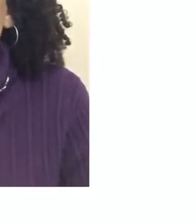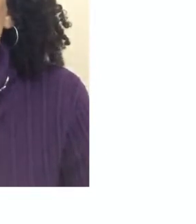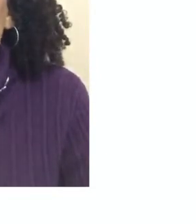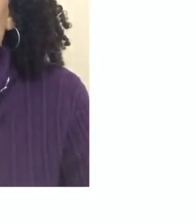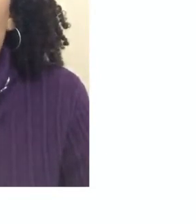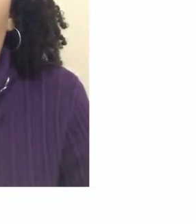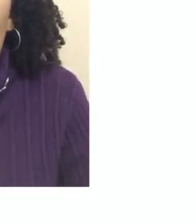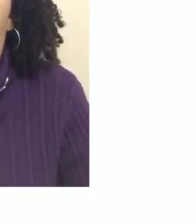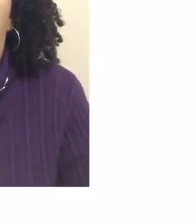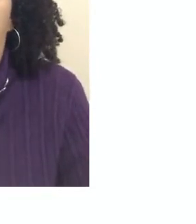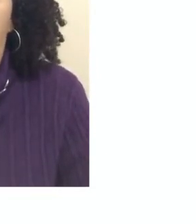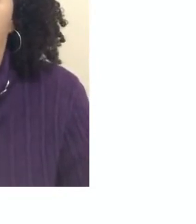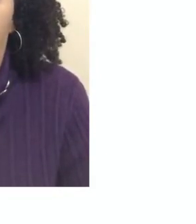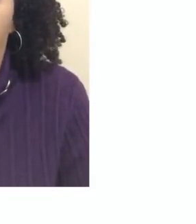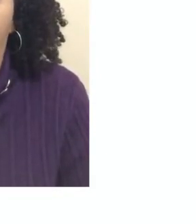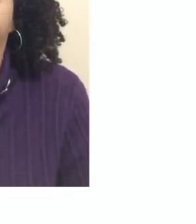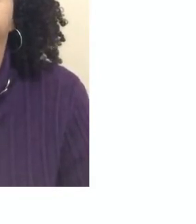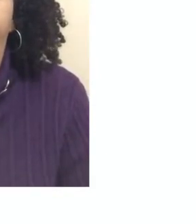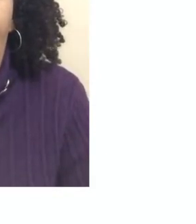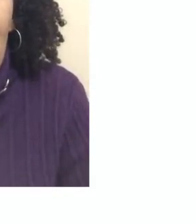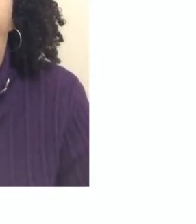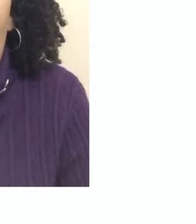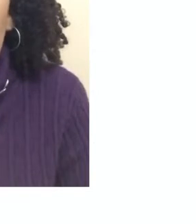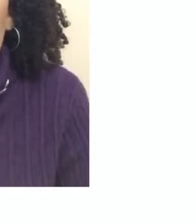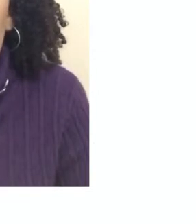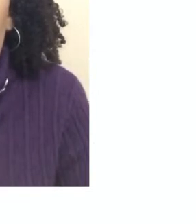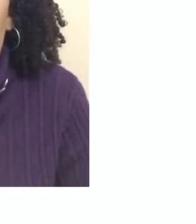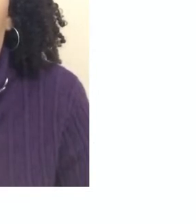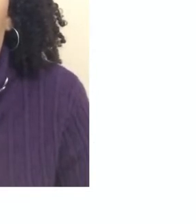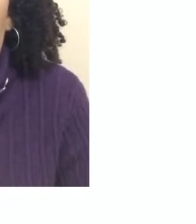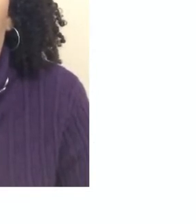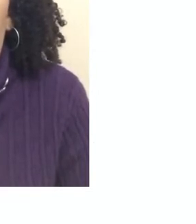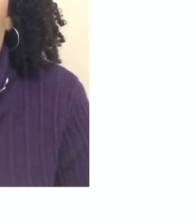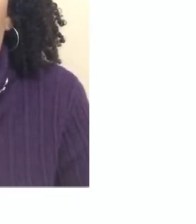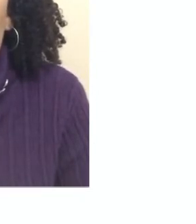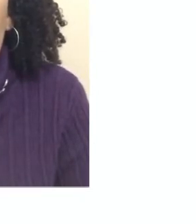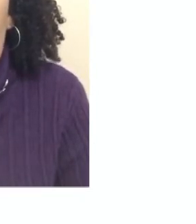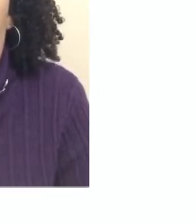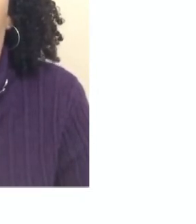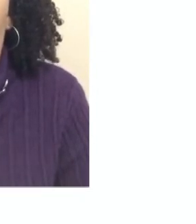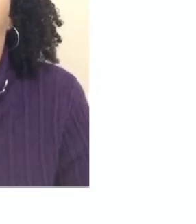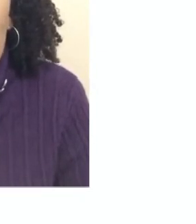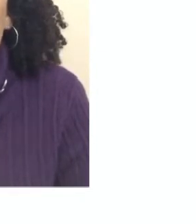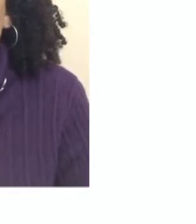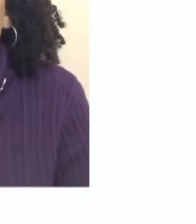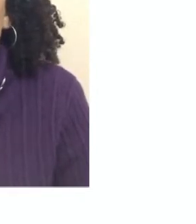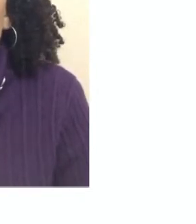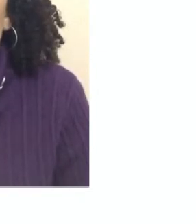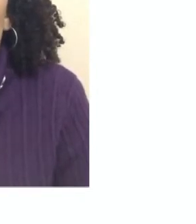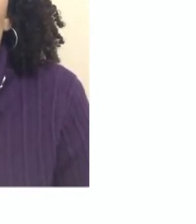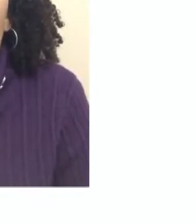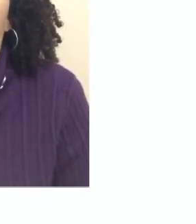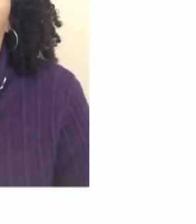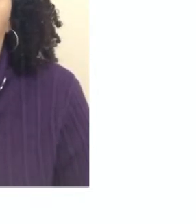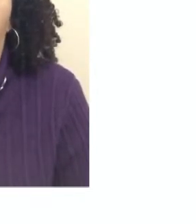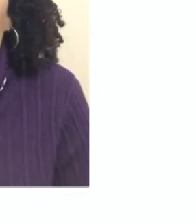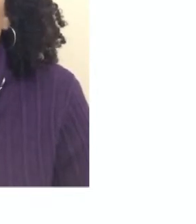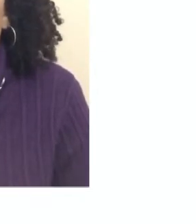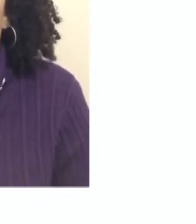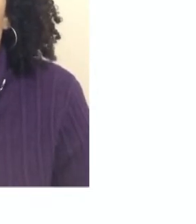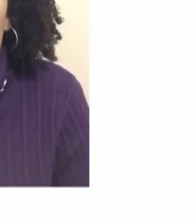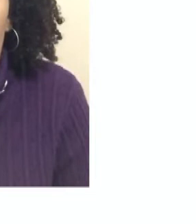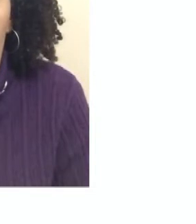niego rotundamente a dejar de ser yo, a dejar de sentirme bien cuando miro mi rostro en el espejo, con mi